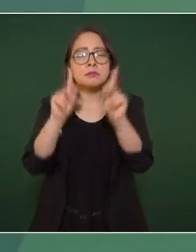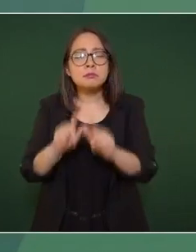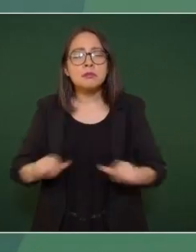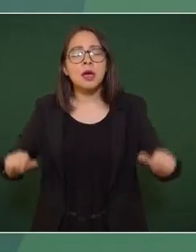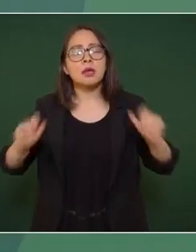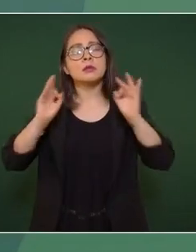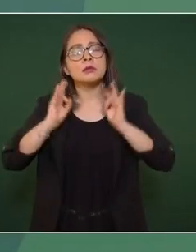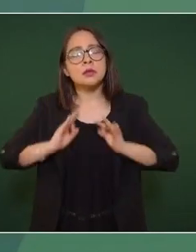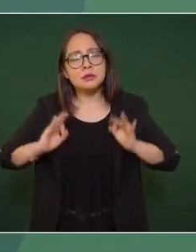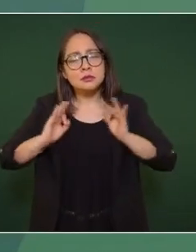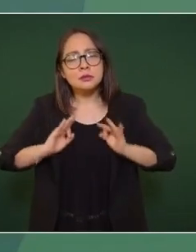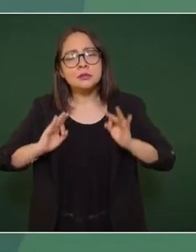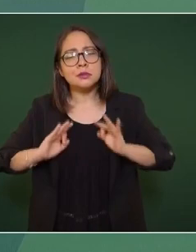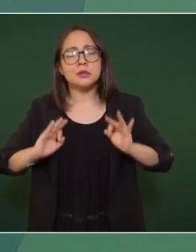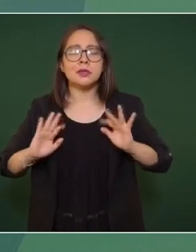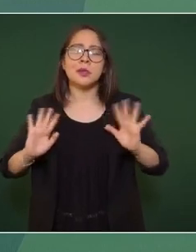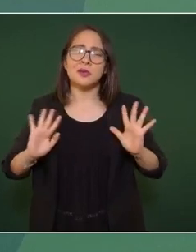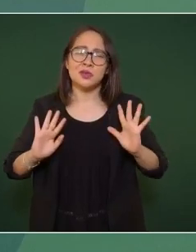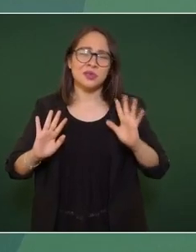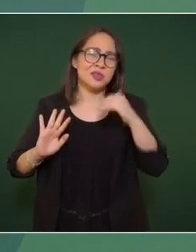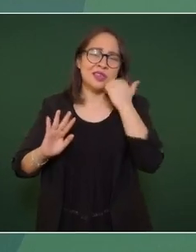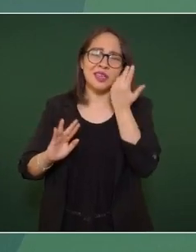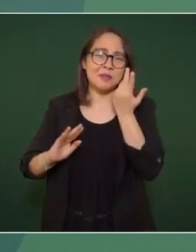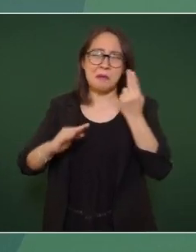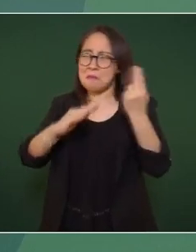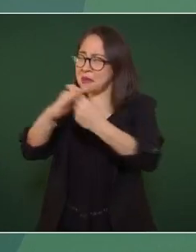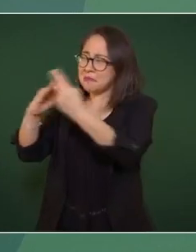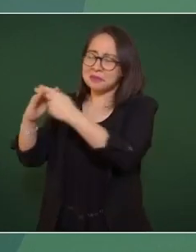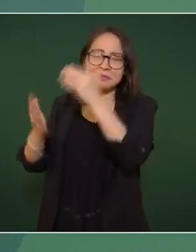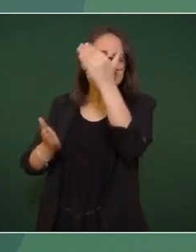no haya asesinatos, que no haya secuestros.